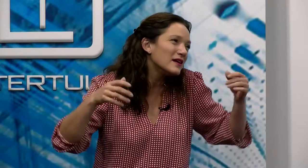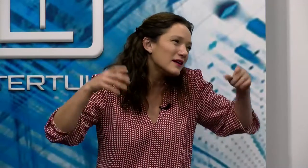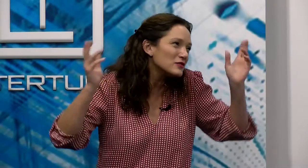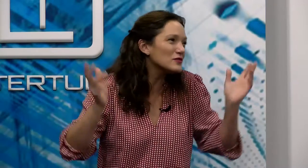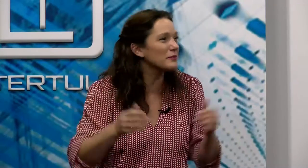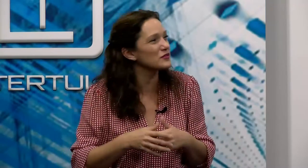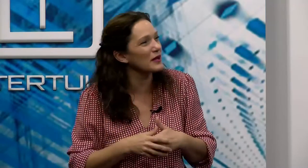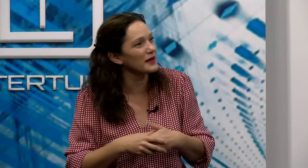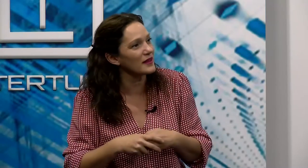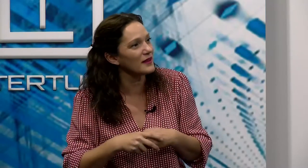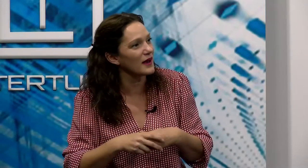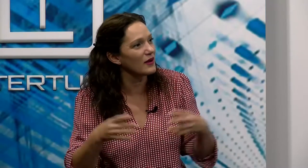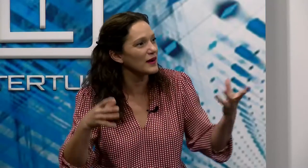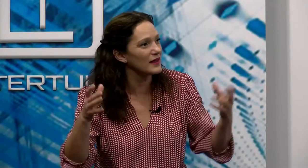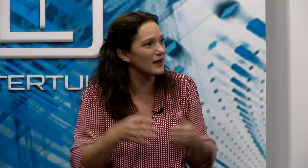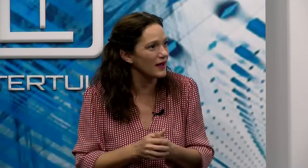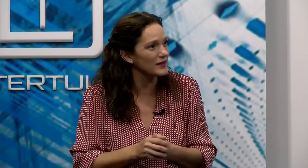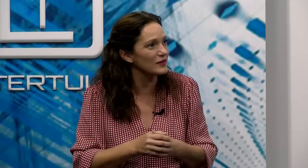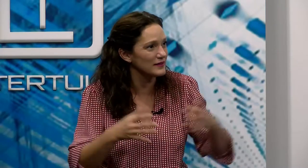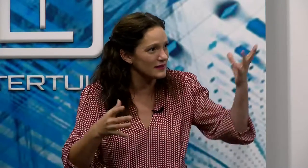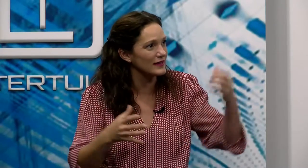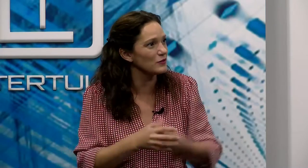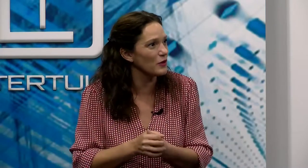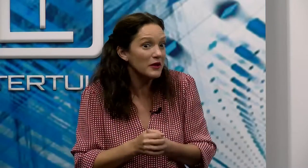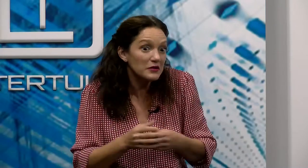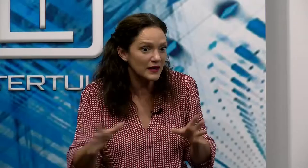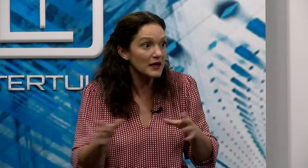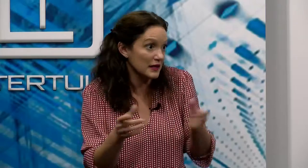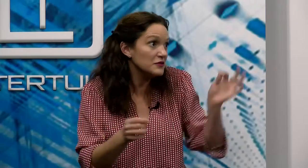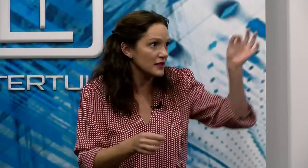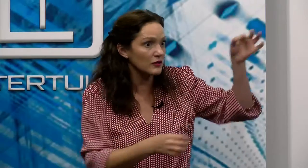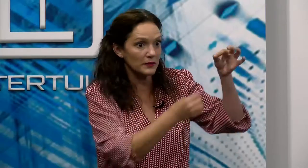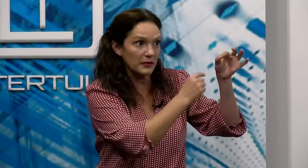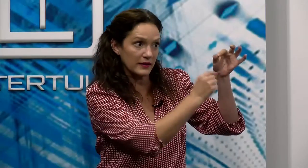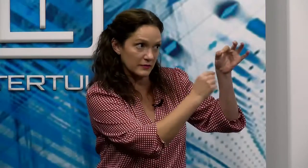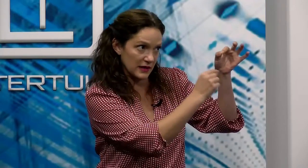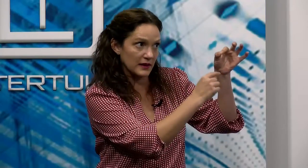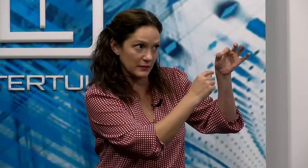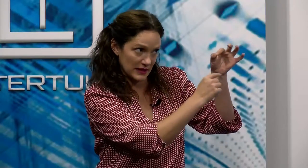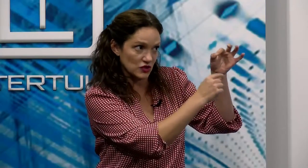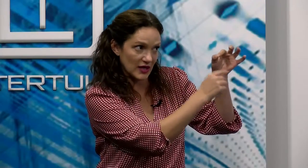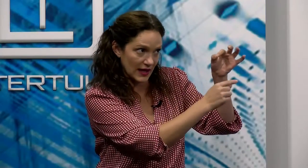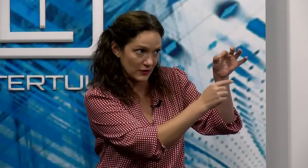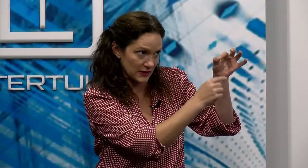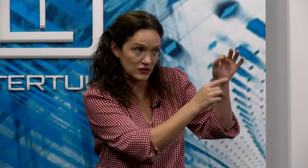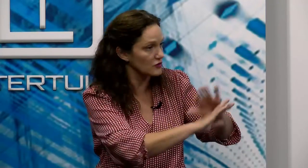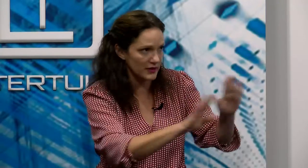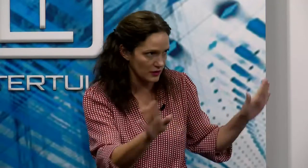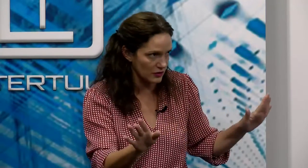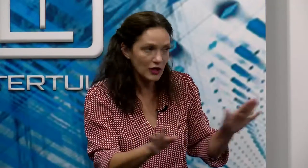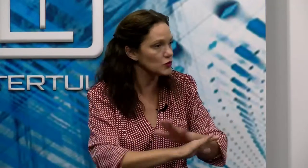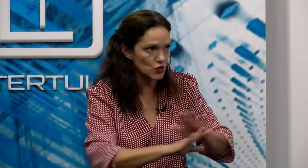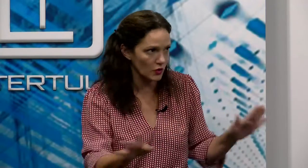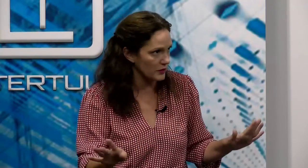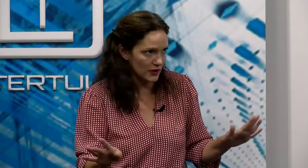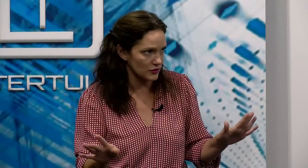yo, que yo soy una persona perdida a la hora del dinero europeo y tal, y yo enseñándole papeles de, mira, plazo cerrado, plazo, no me